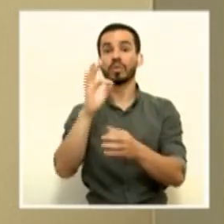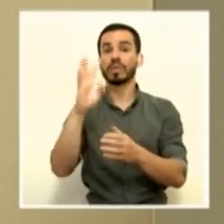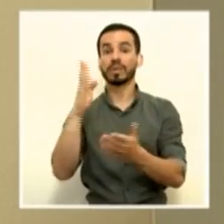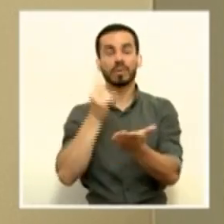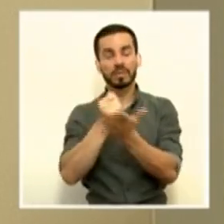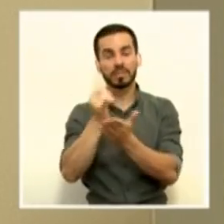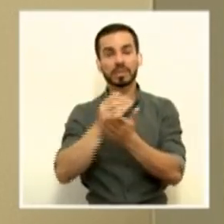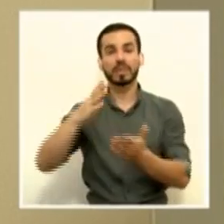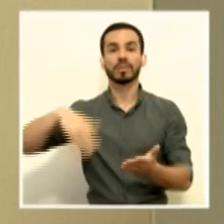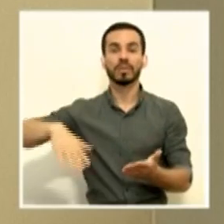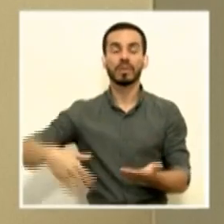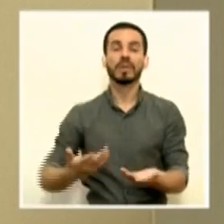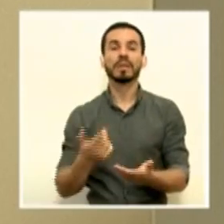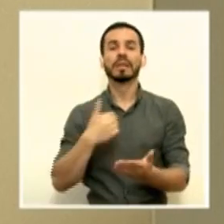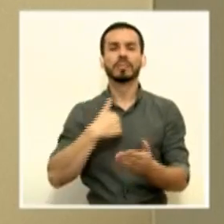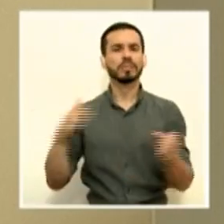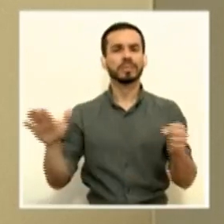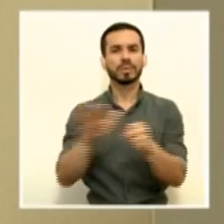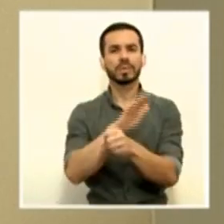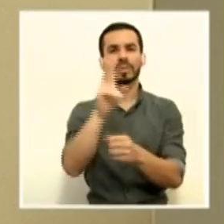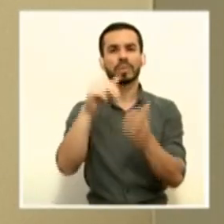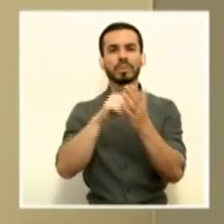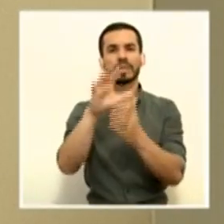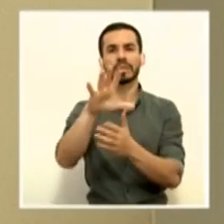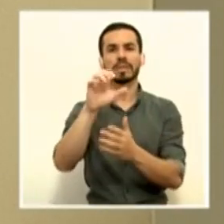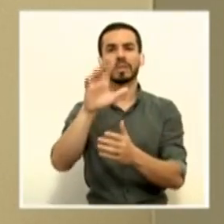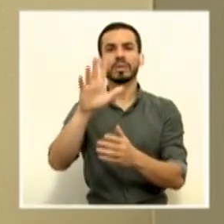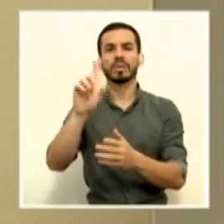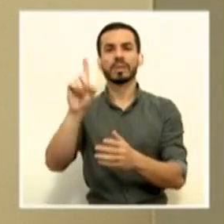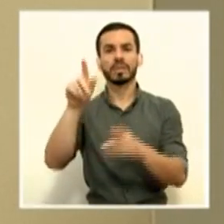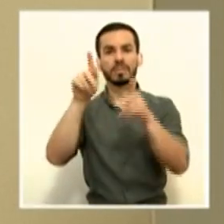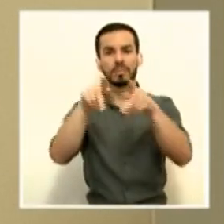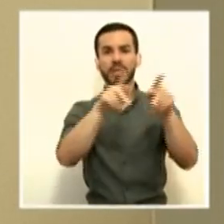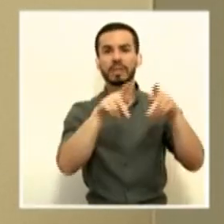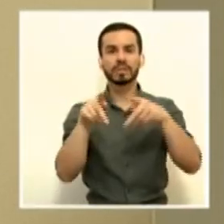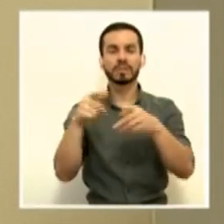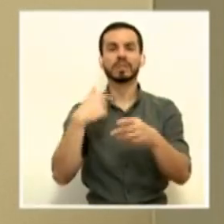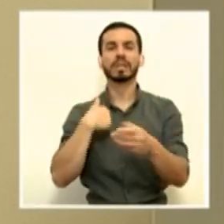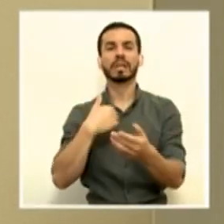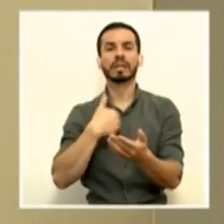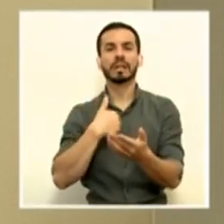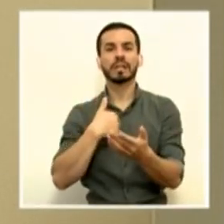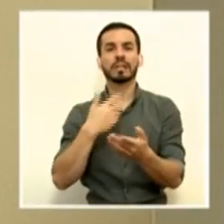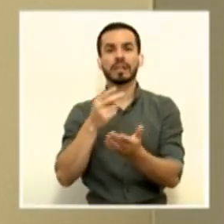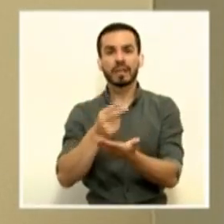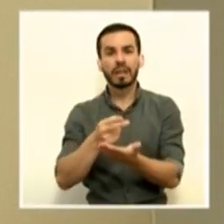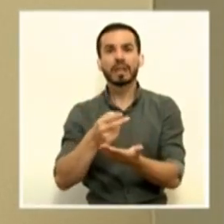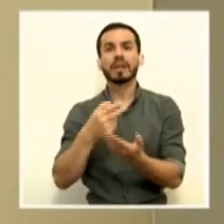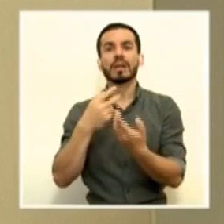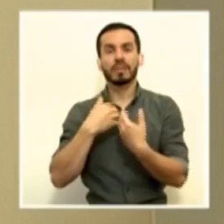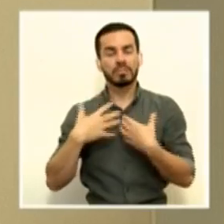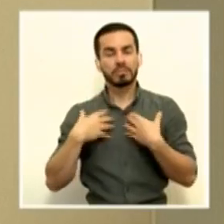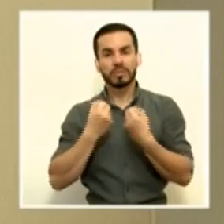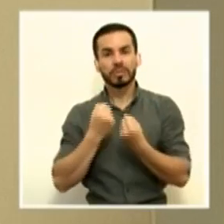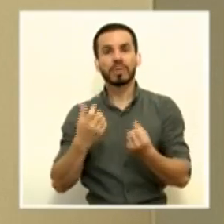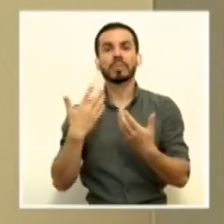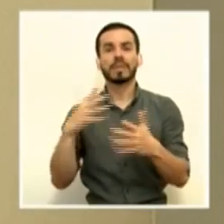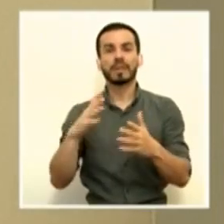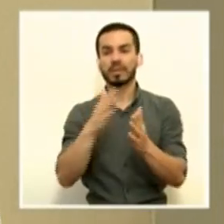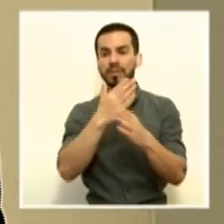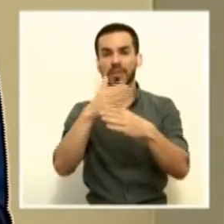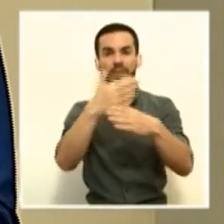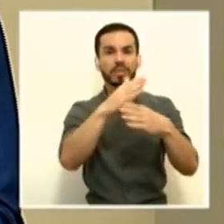investigación. Tenemos un total de 2.551 personas que han registrado recuperación, distribuidas